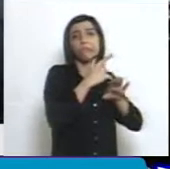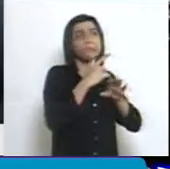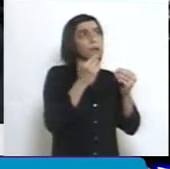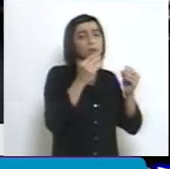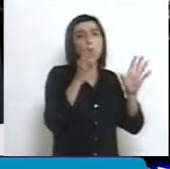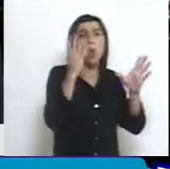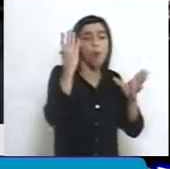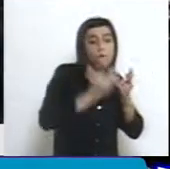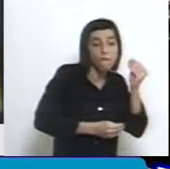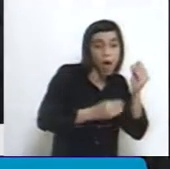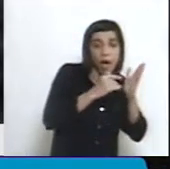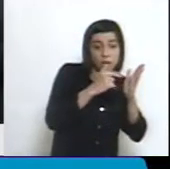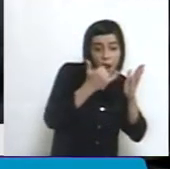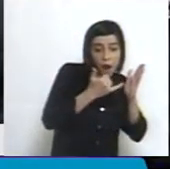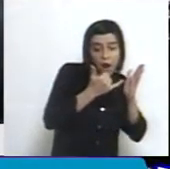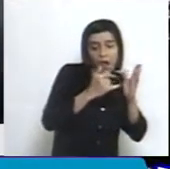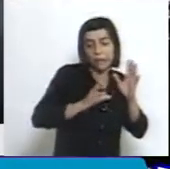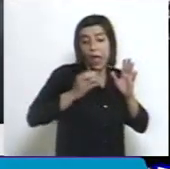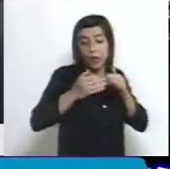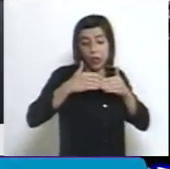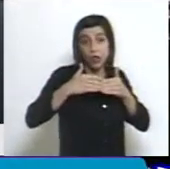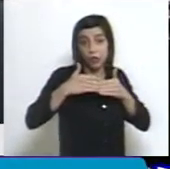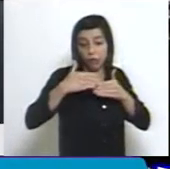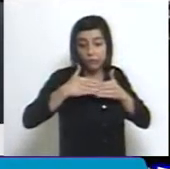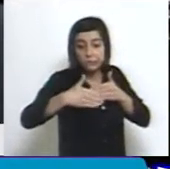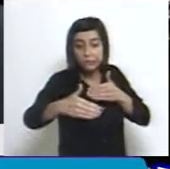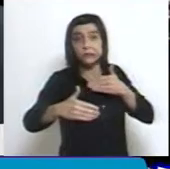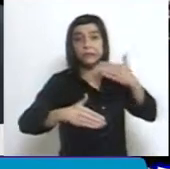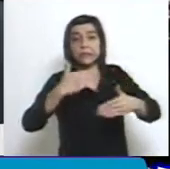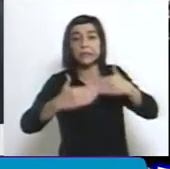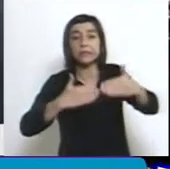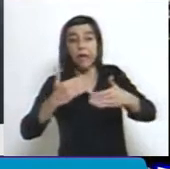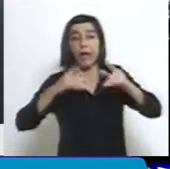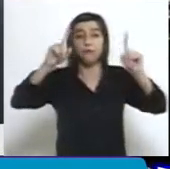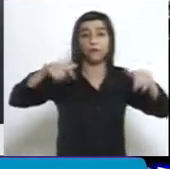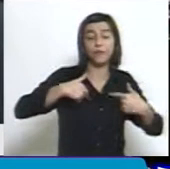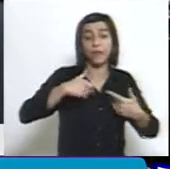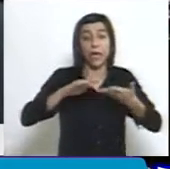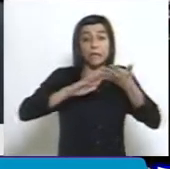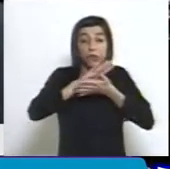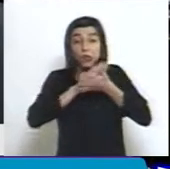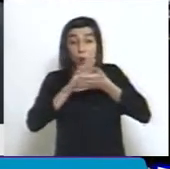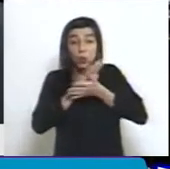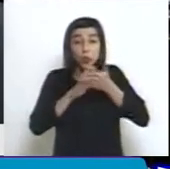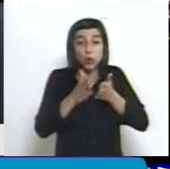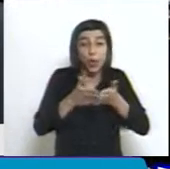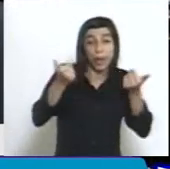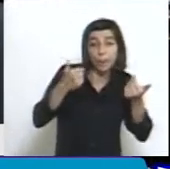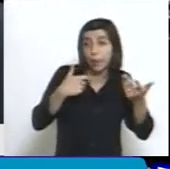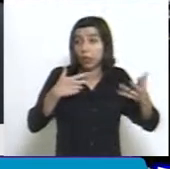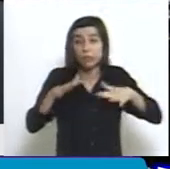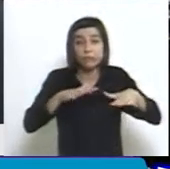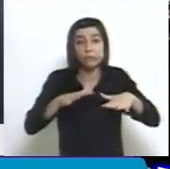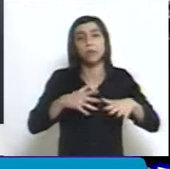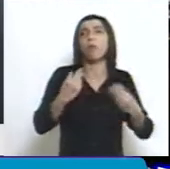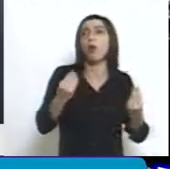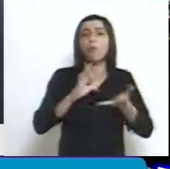en definitiva, con el uso de facultades extraordinarias que se obtienen a partir de la ley de